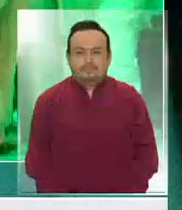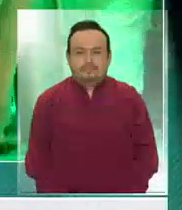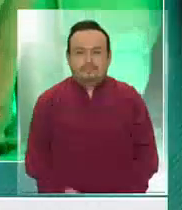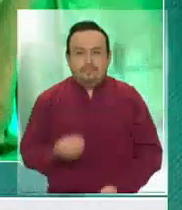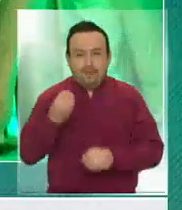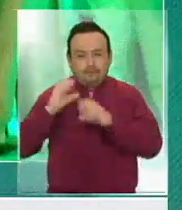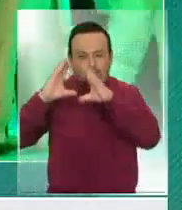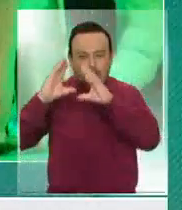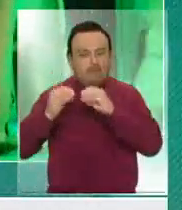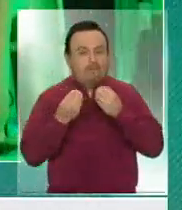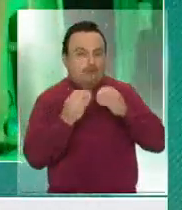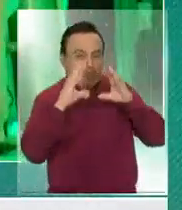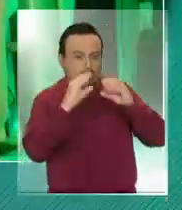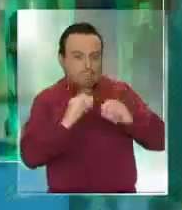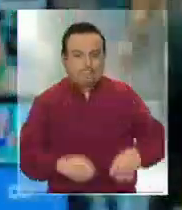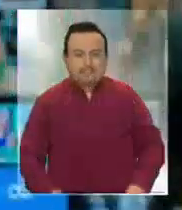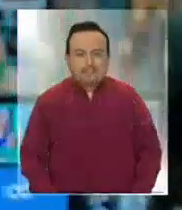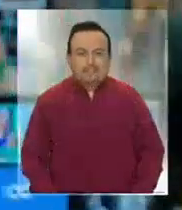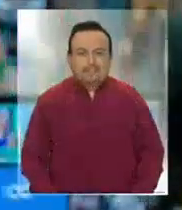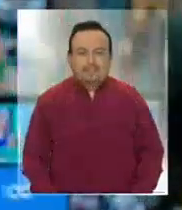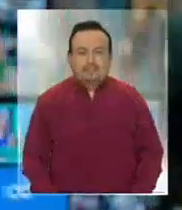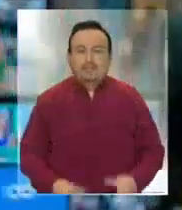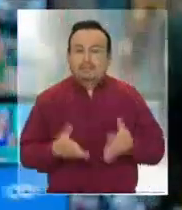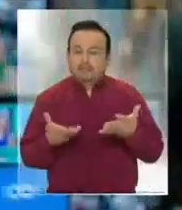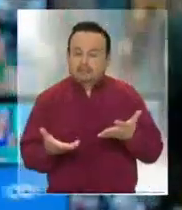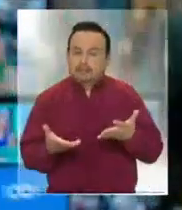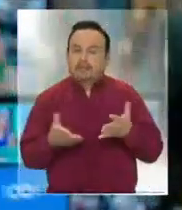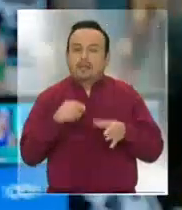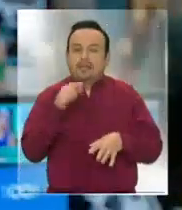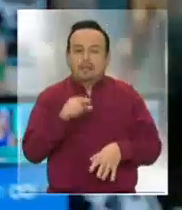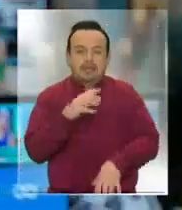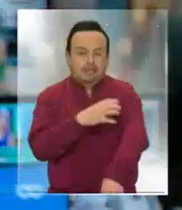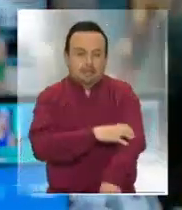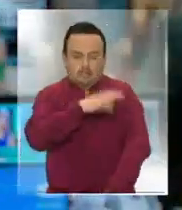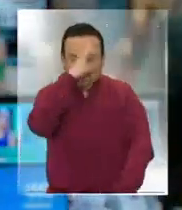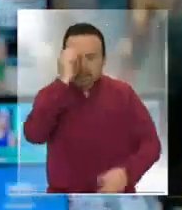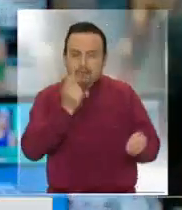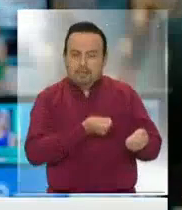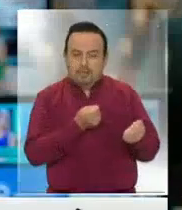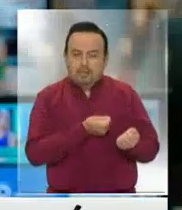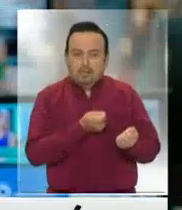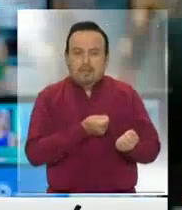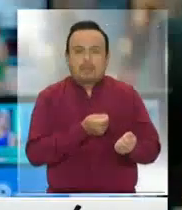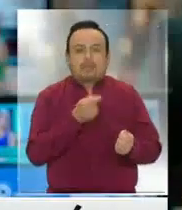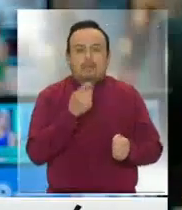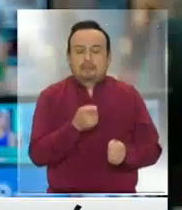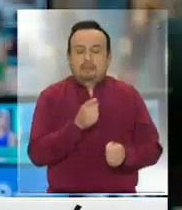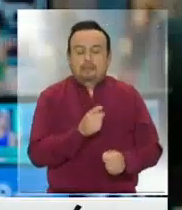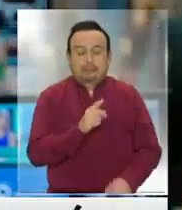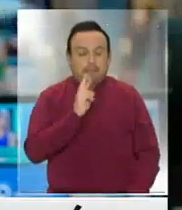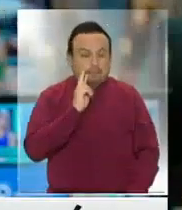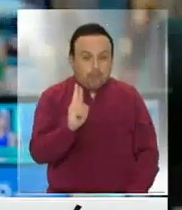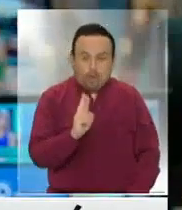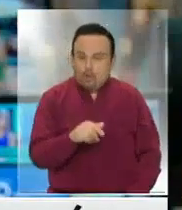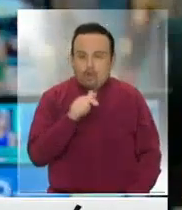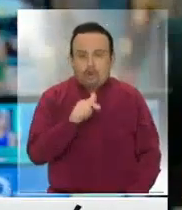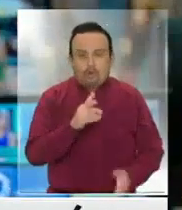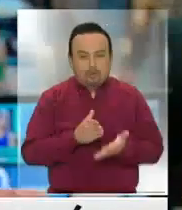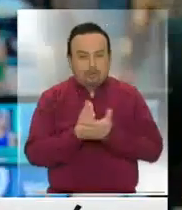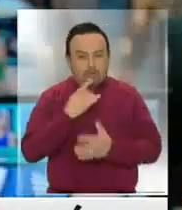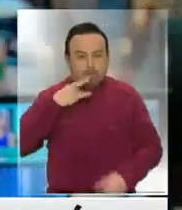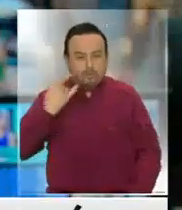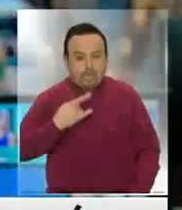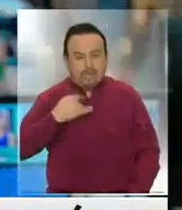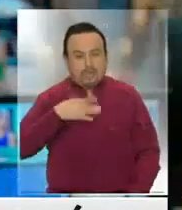Buenas noches, Carlos. Buenas noches. Y precisamente la región de la Araucanía vive sus peores días desde el inicio de la emergencia.